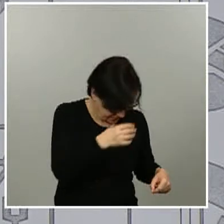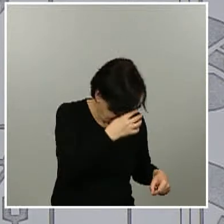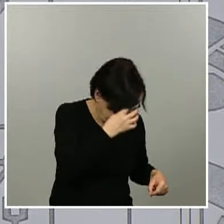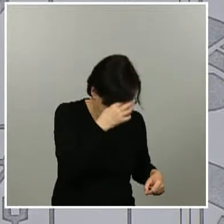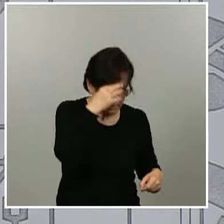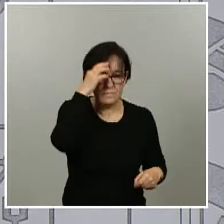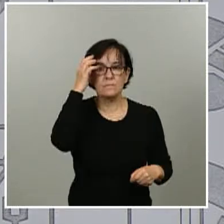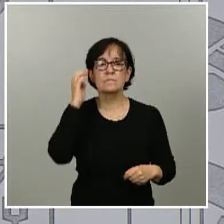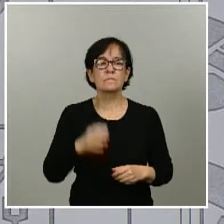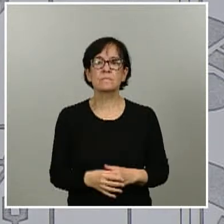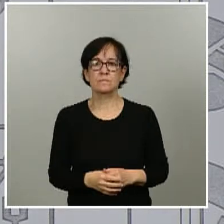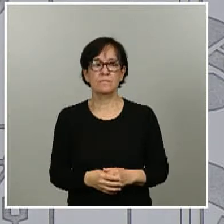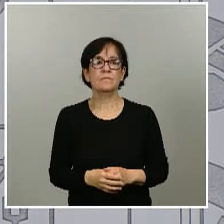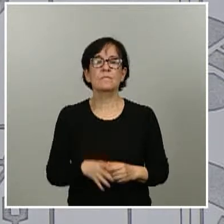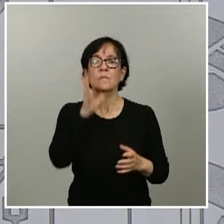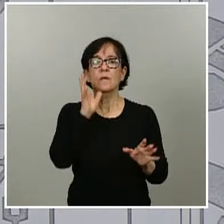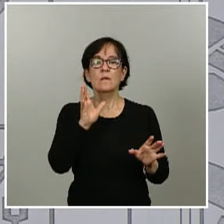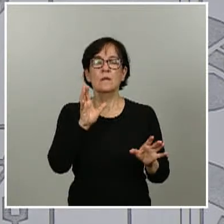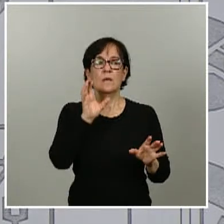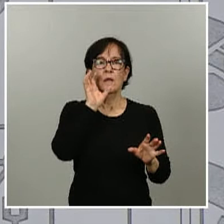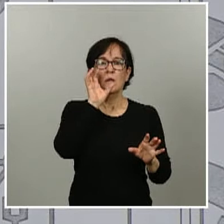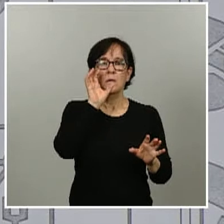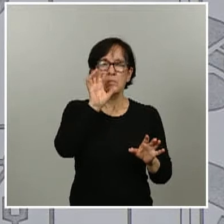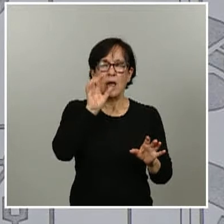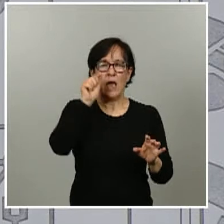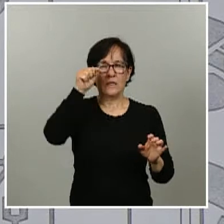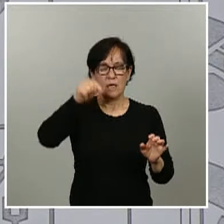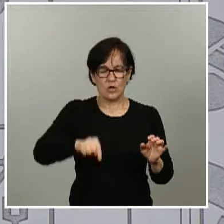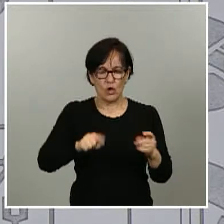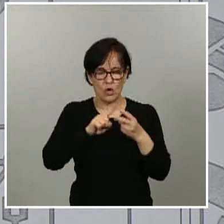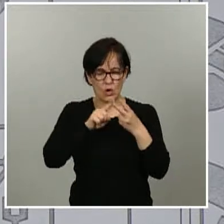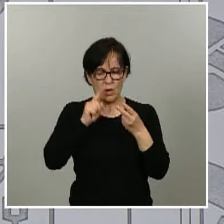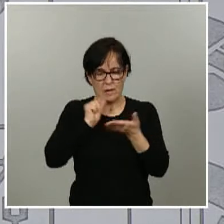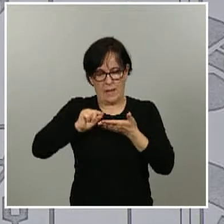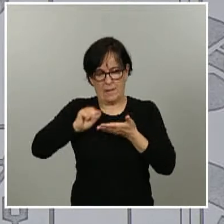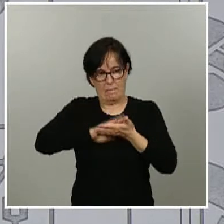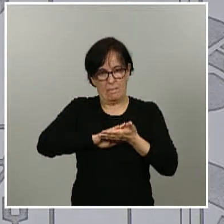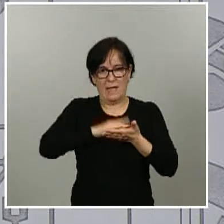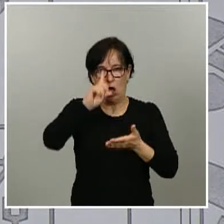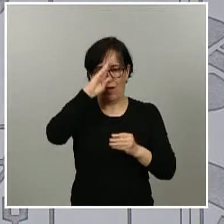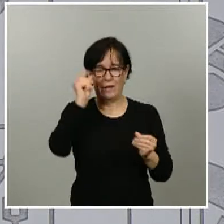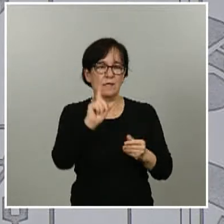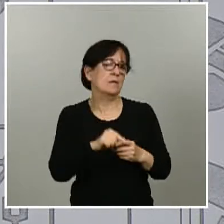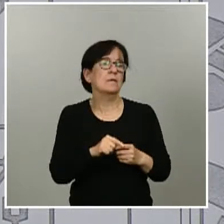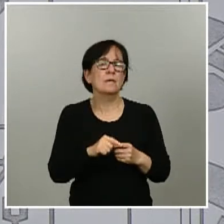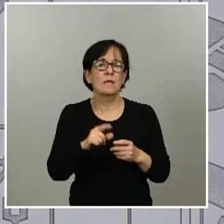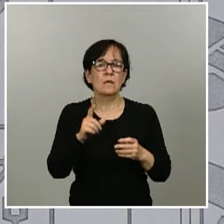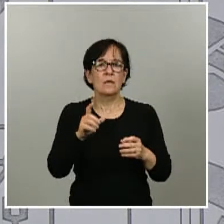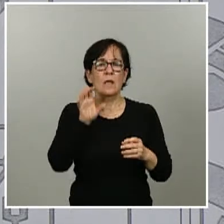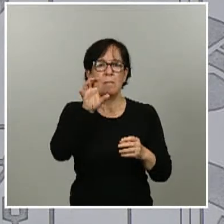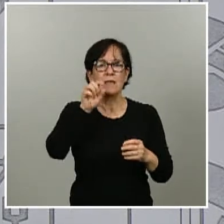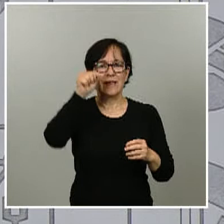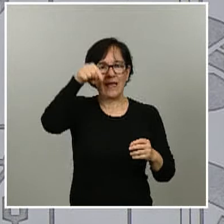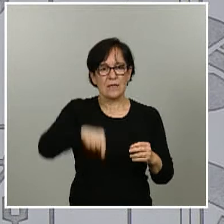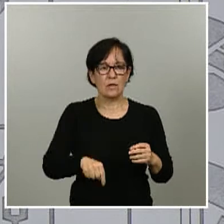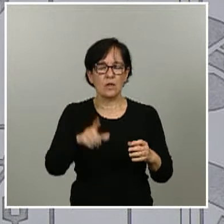Hoy empezamos con lo de los países sur y me anoto la otra para que no se me olvide. Bien, los países del sur están ahora llegando